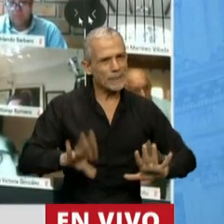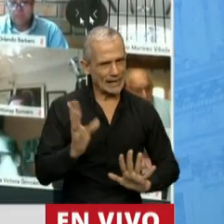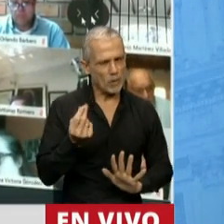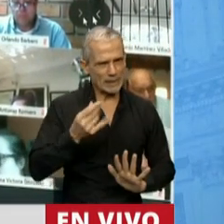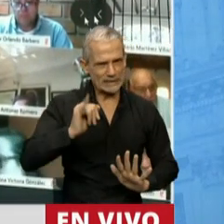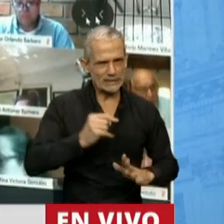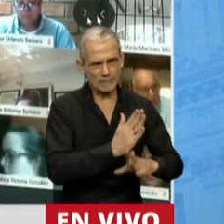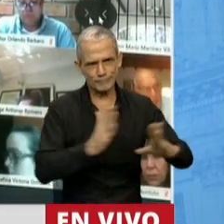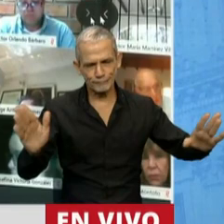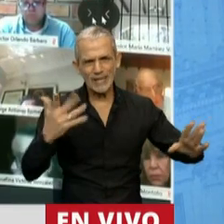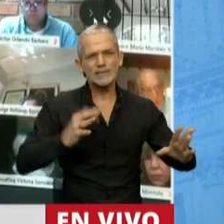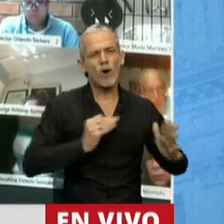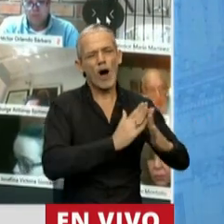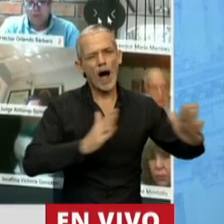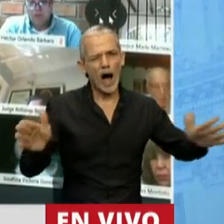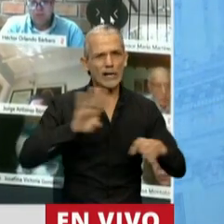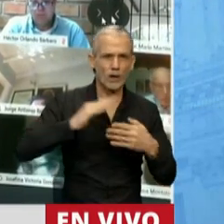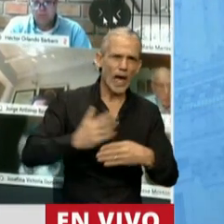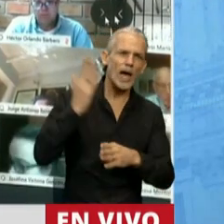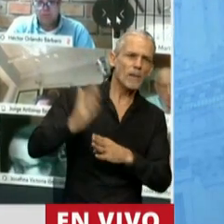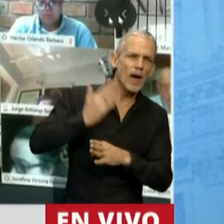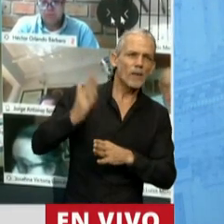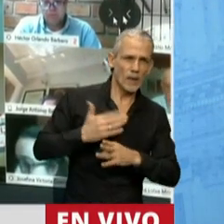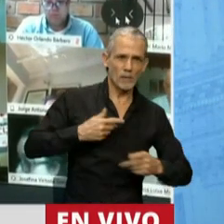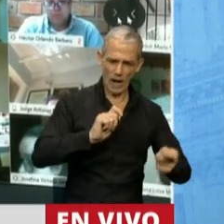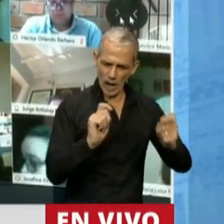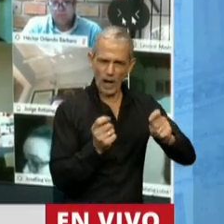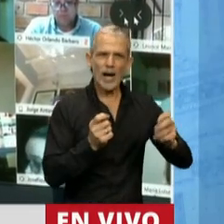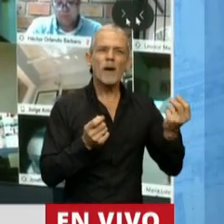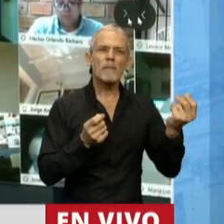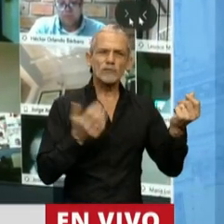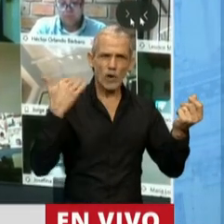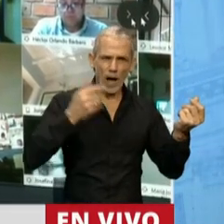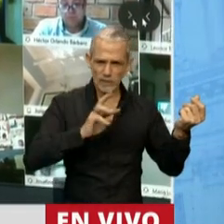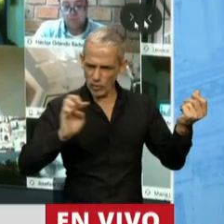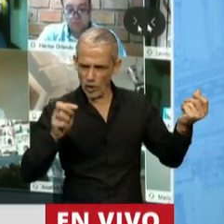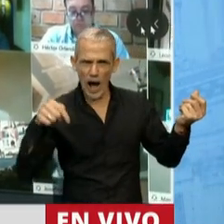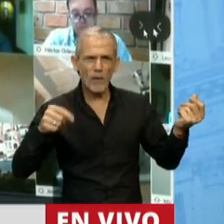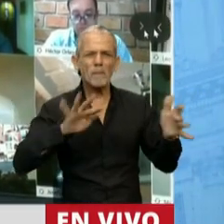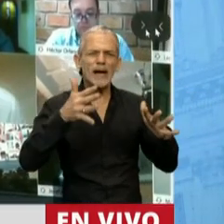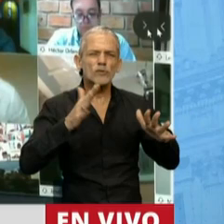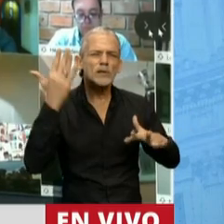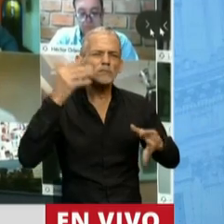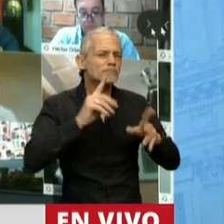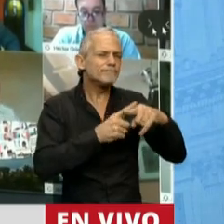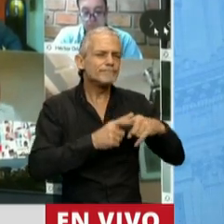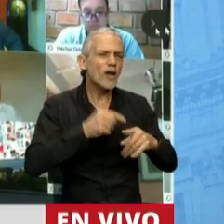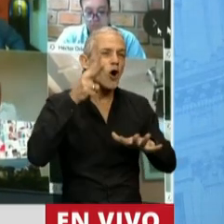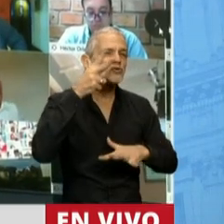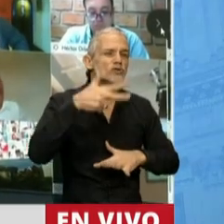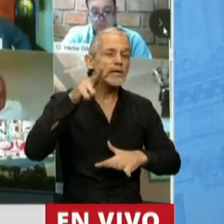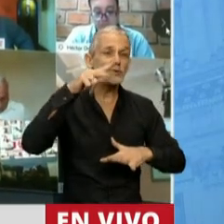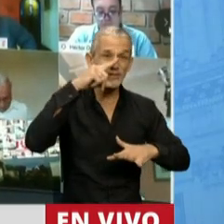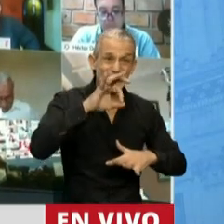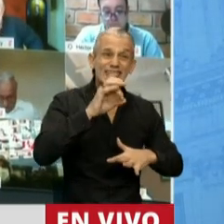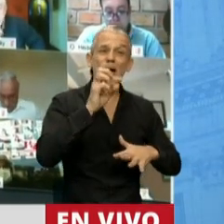estos tiempos. Llevándolo al tipo de cambio, en aquel momento eran aproximadamente